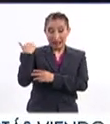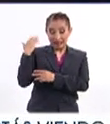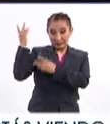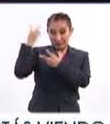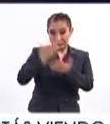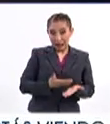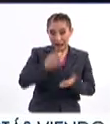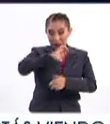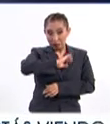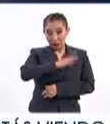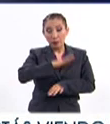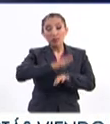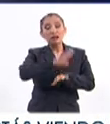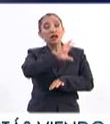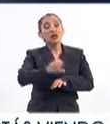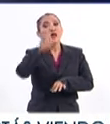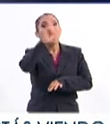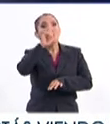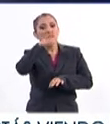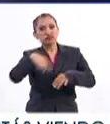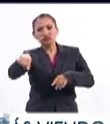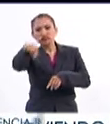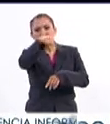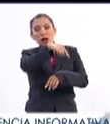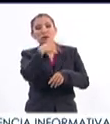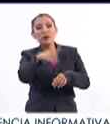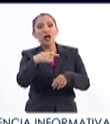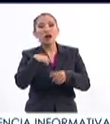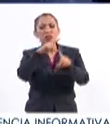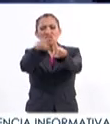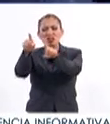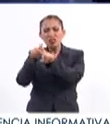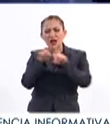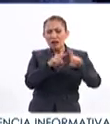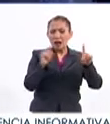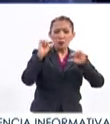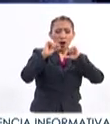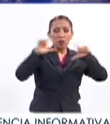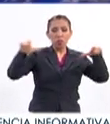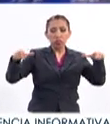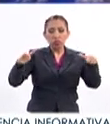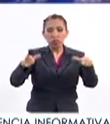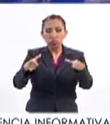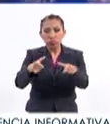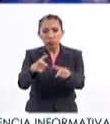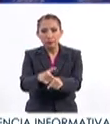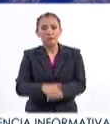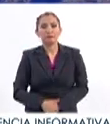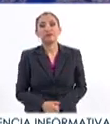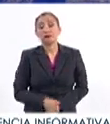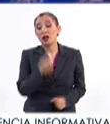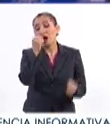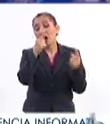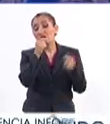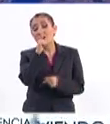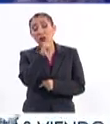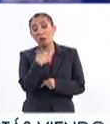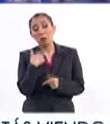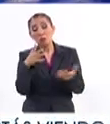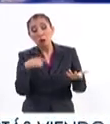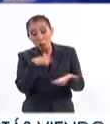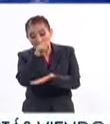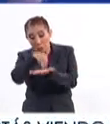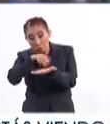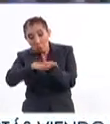los españoles había más de 500 lenguas vivas, pero la enorme diversidad poco a poco fue decayendo. Algunas ni siquiera se